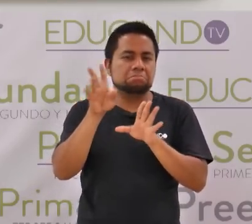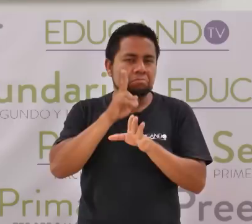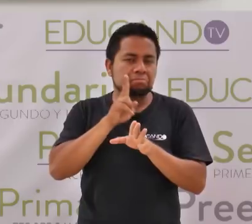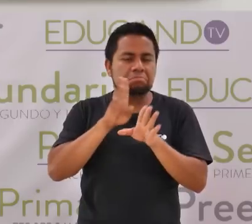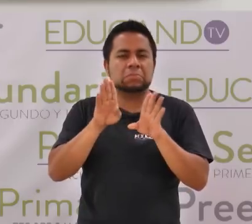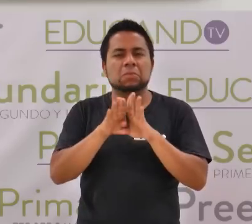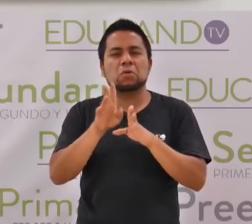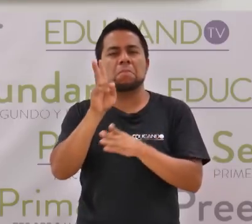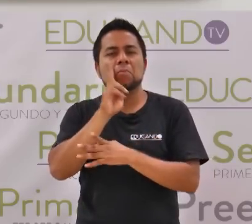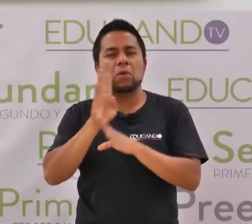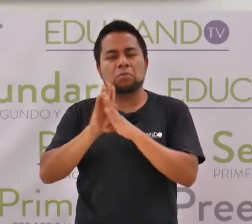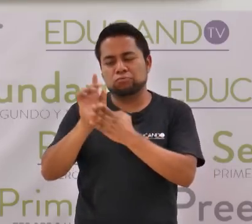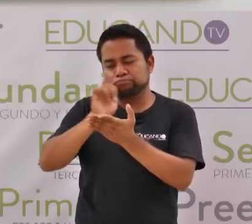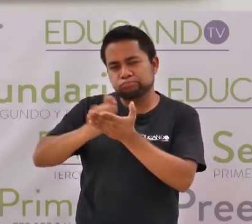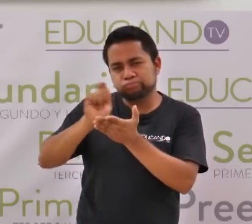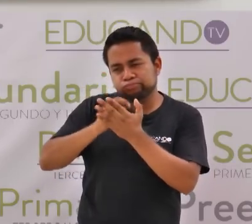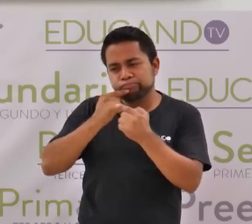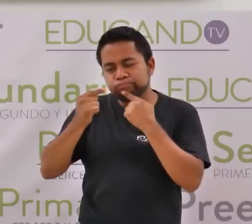del argumento.